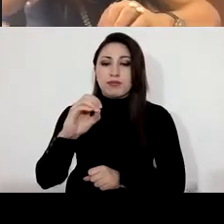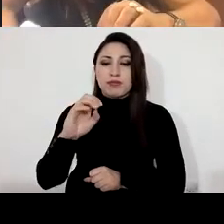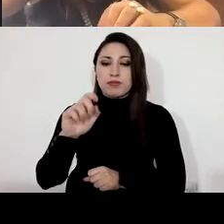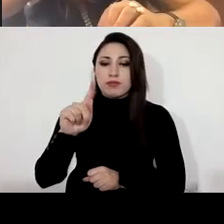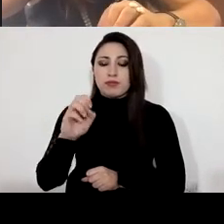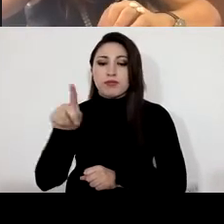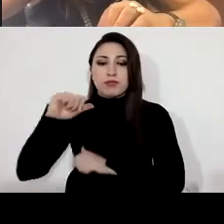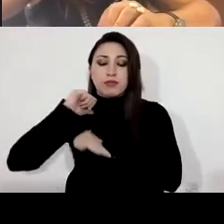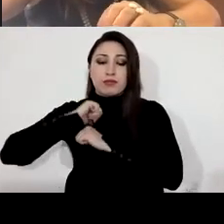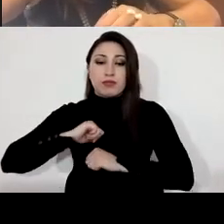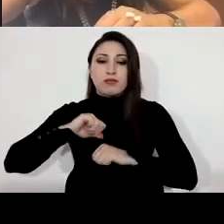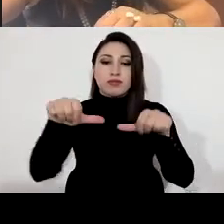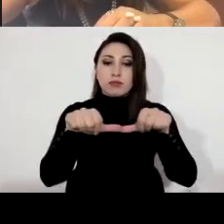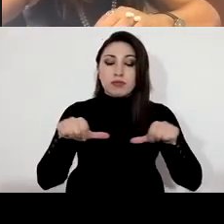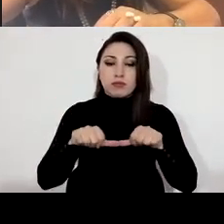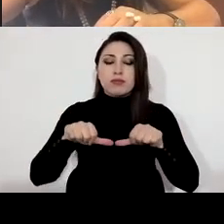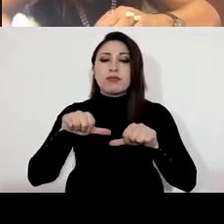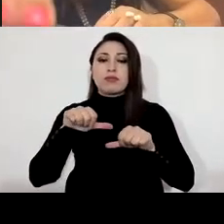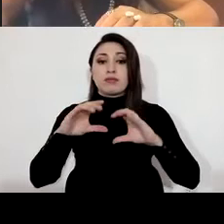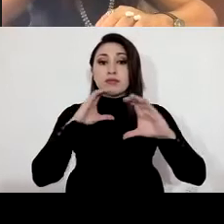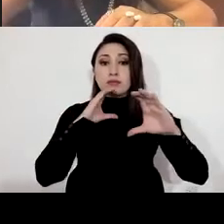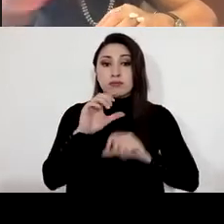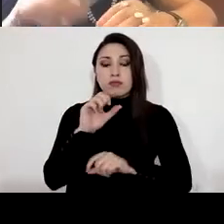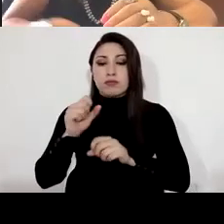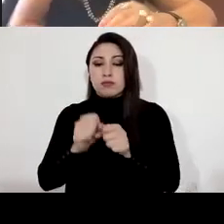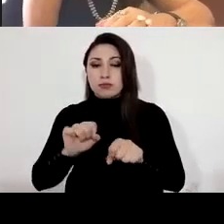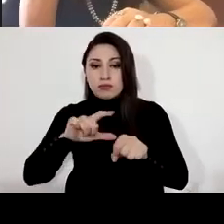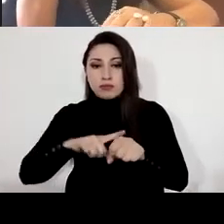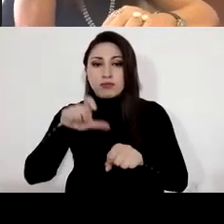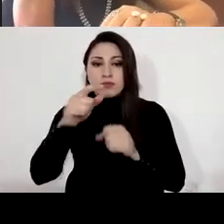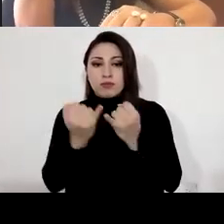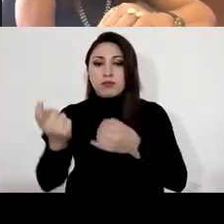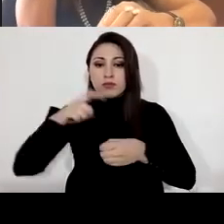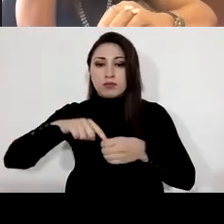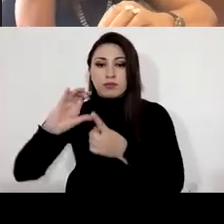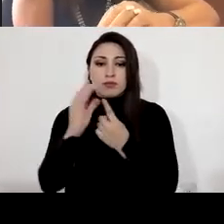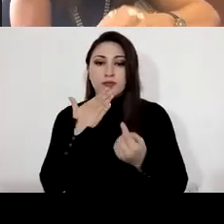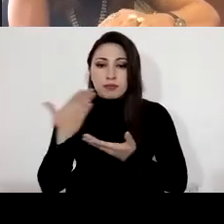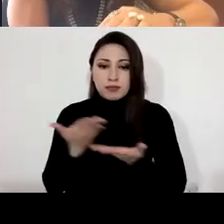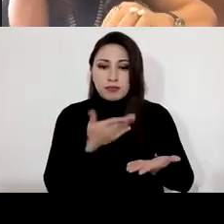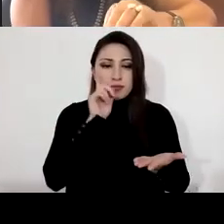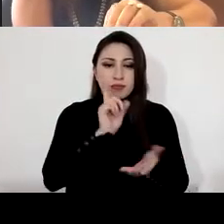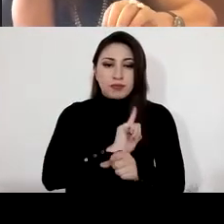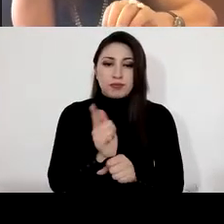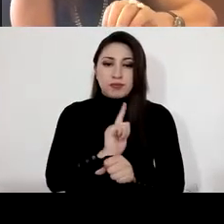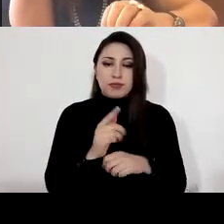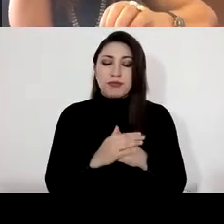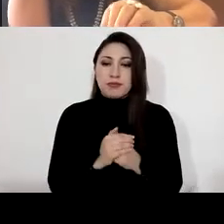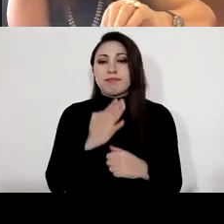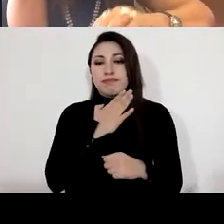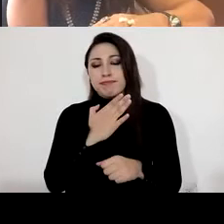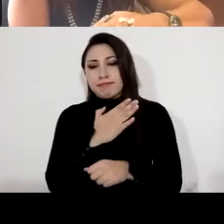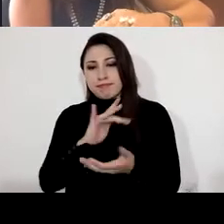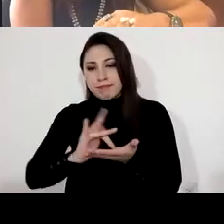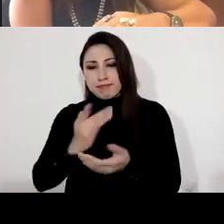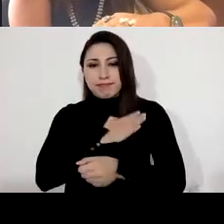titular de la área de comunicación social y también vocal de este comité. Bienvenida, licenciada. Gracias, buenas tardes. Un